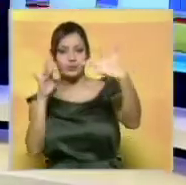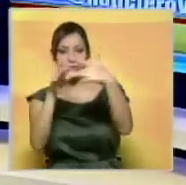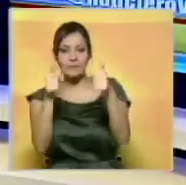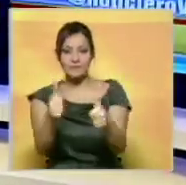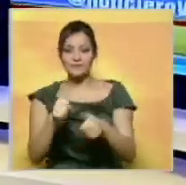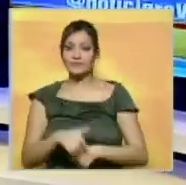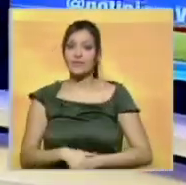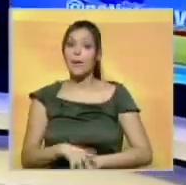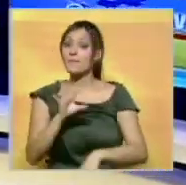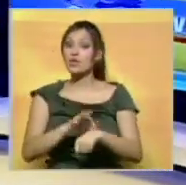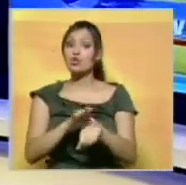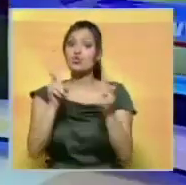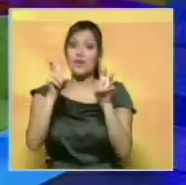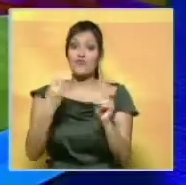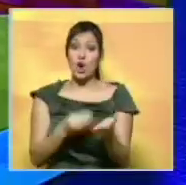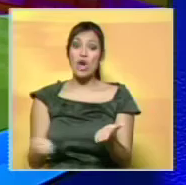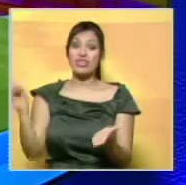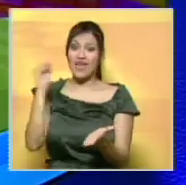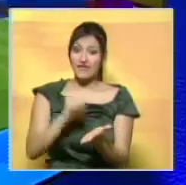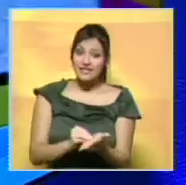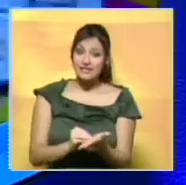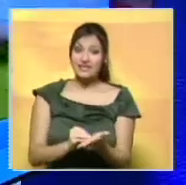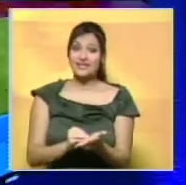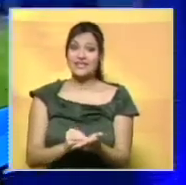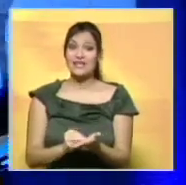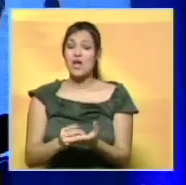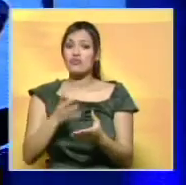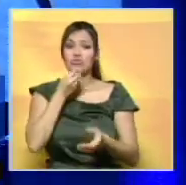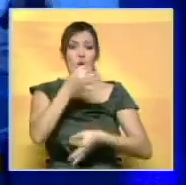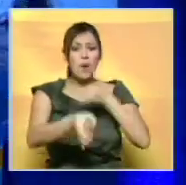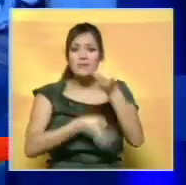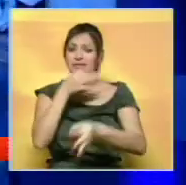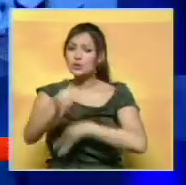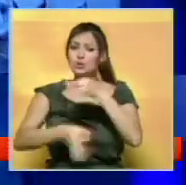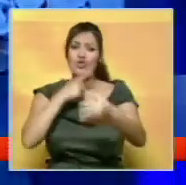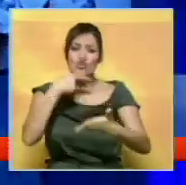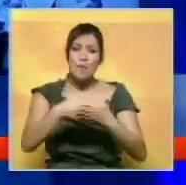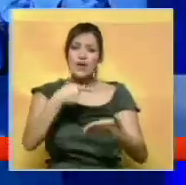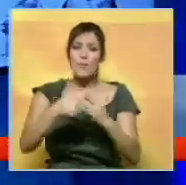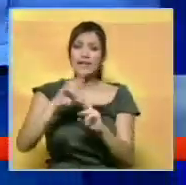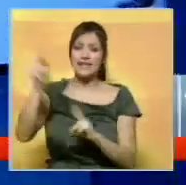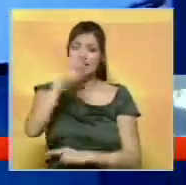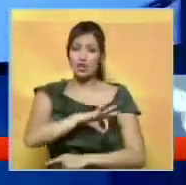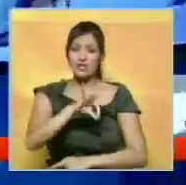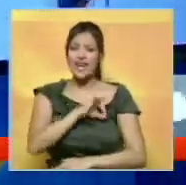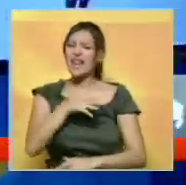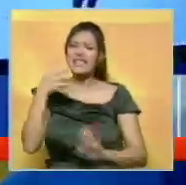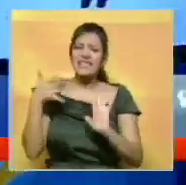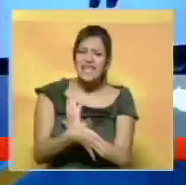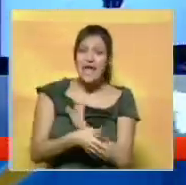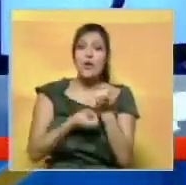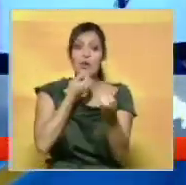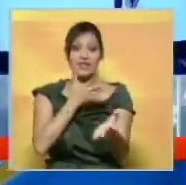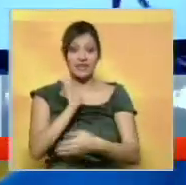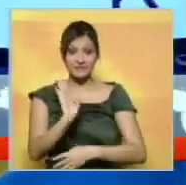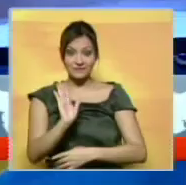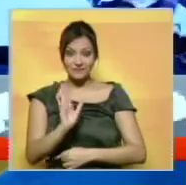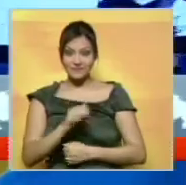Amigos, en minutos, nueva polémica. Desató una ola de comentarios en las redes sociales. ¿De qué se trata? Lo sabremos.